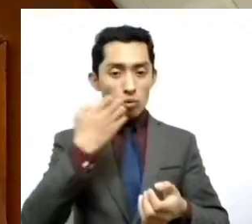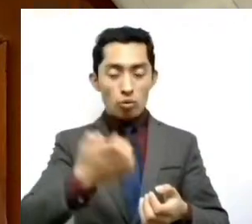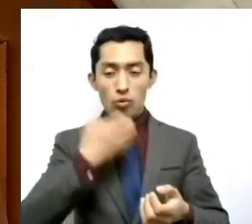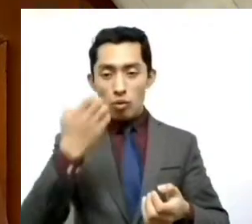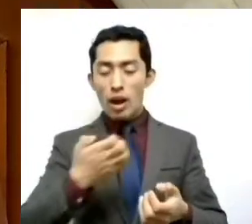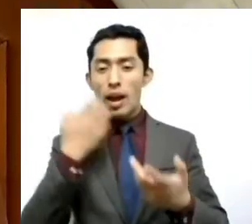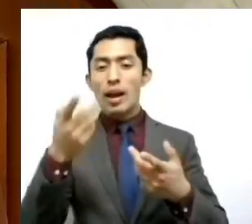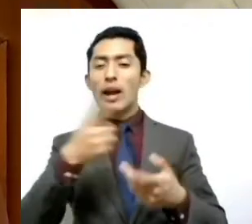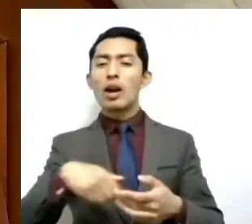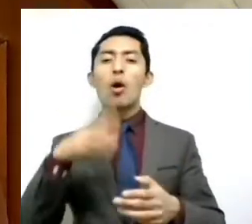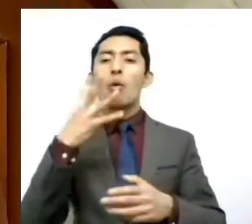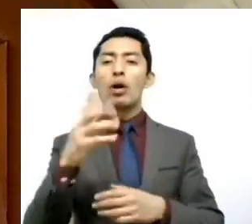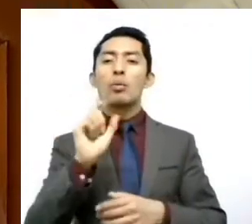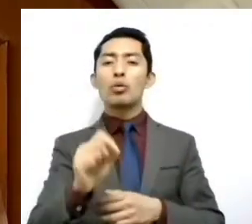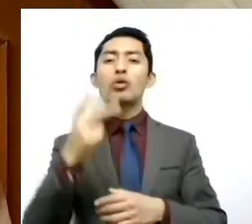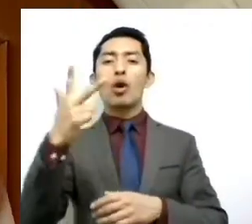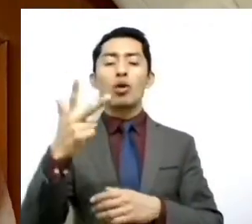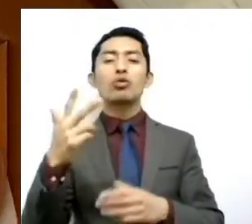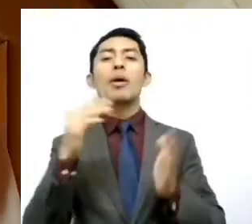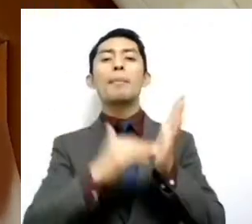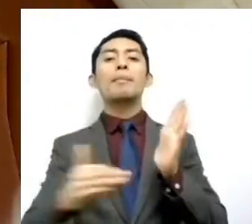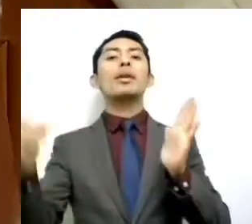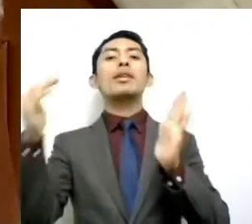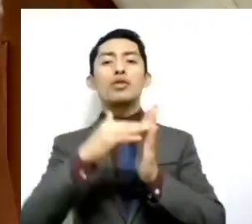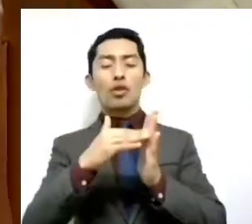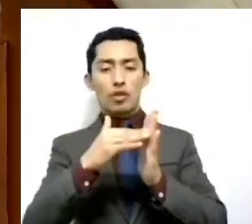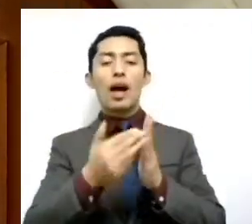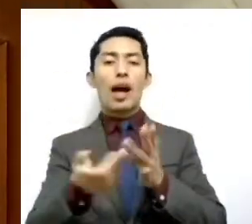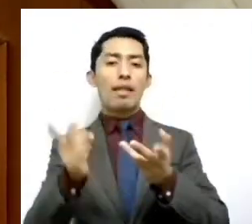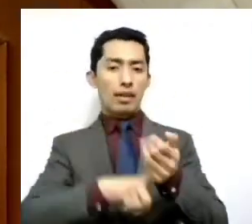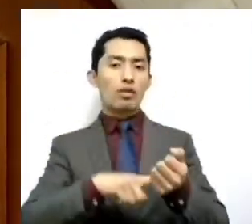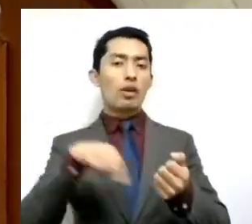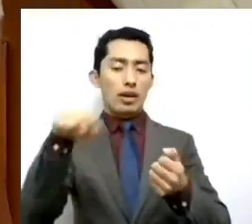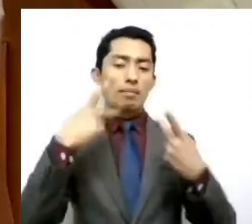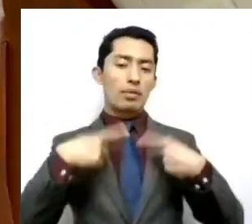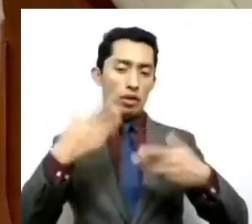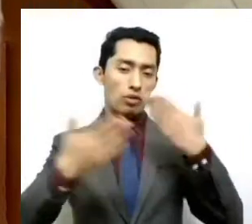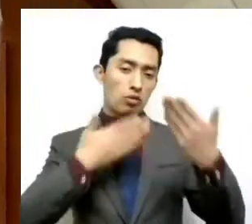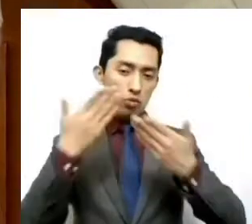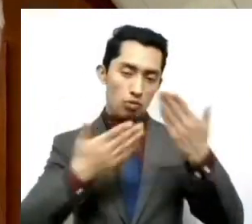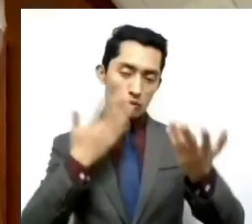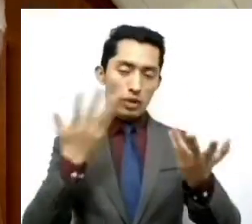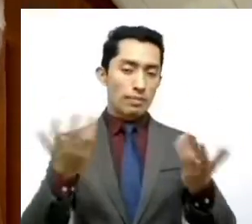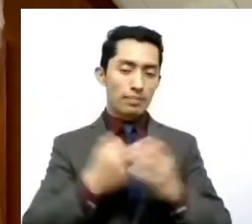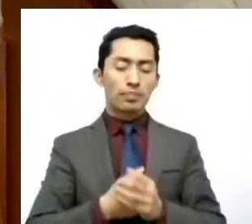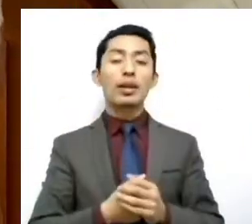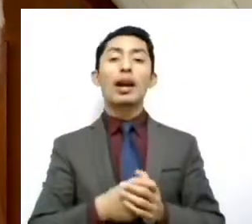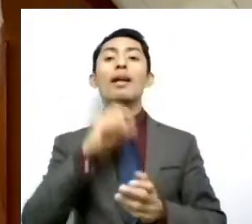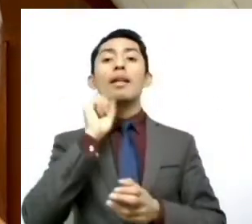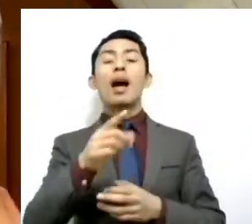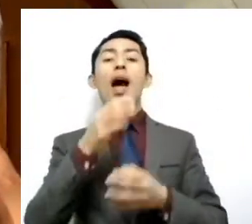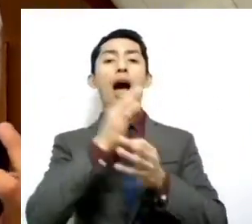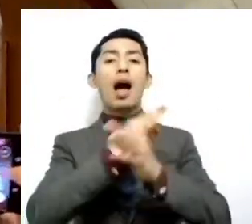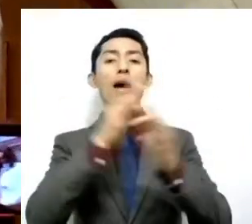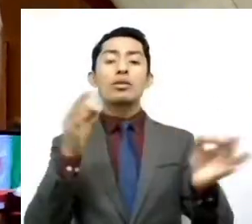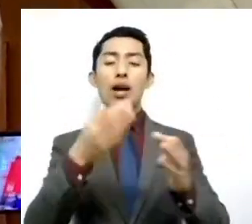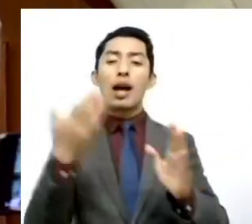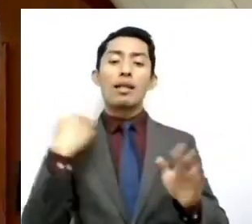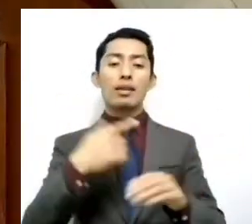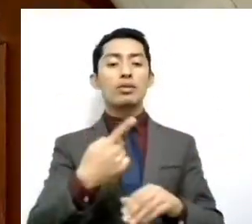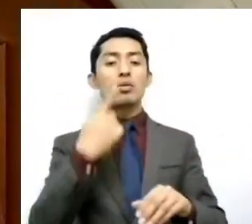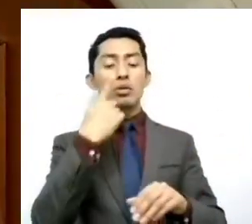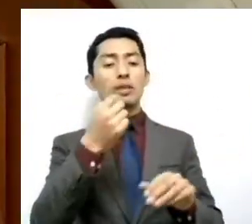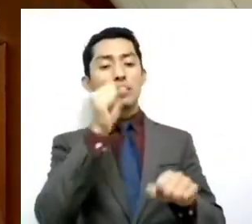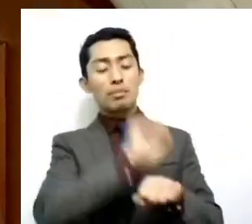a 4.8 millones de estudiantes. Además, señaló que durante la semana del 17